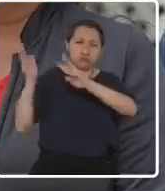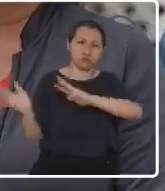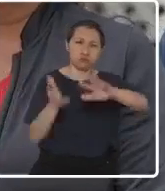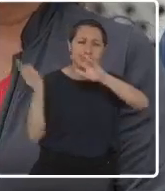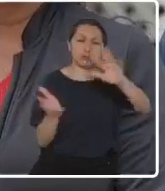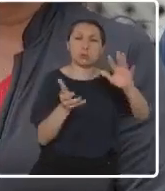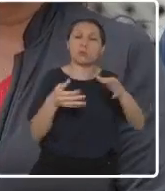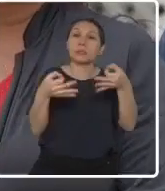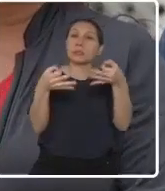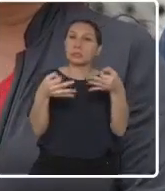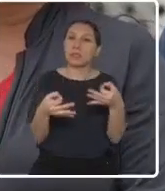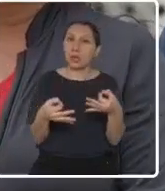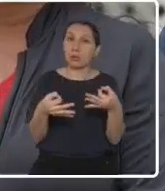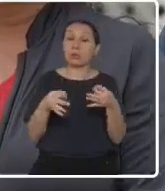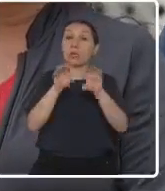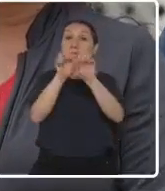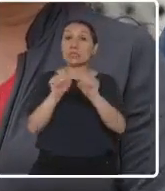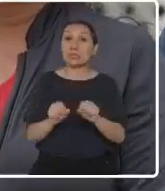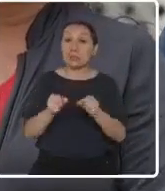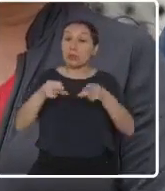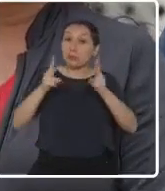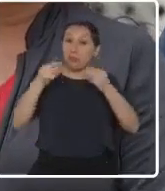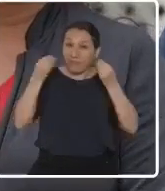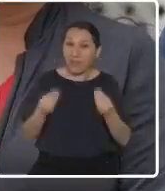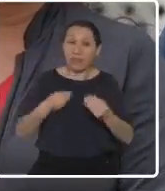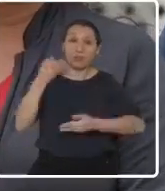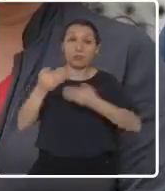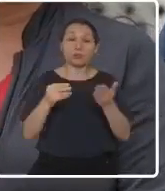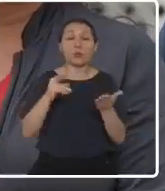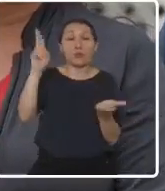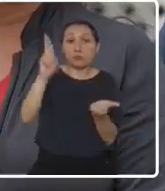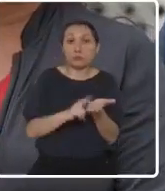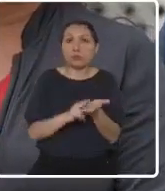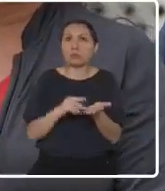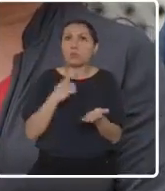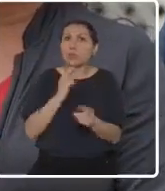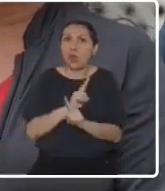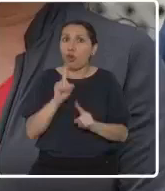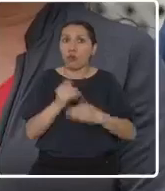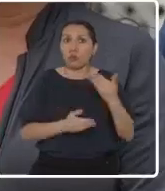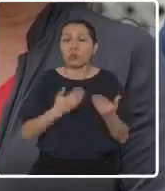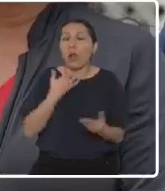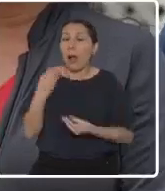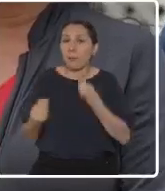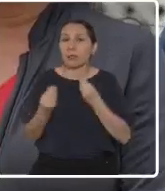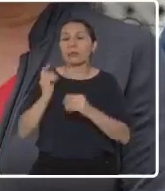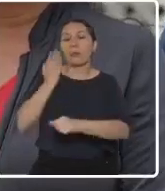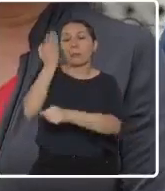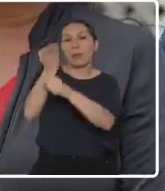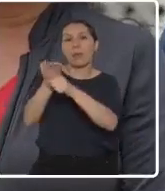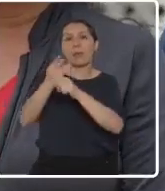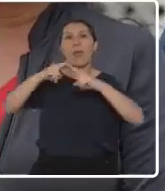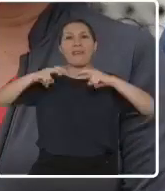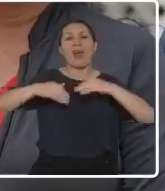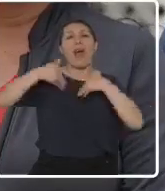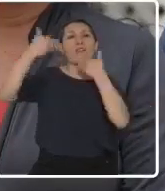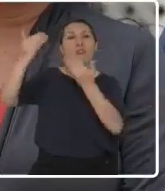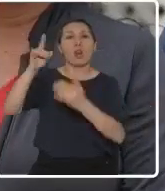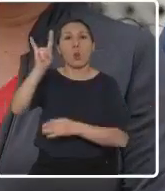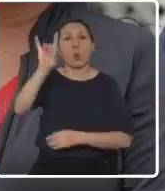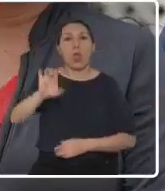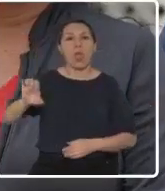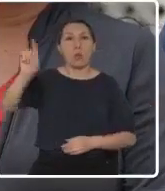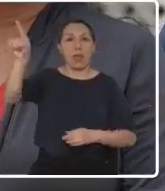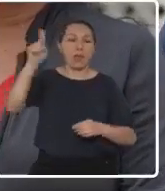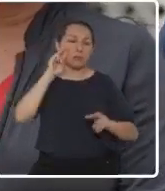Pero queremos asegurarnos de que los sistemas SAE funcionaron y si no, saber qué pasó. Y para eso hemos encargado una investigación externa a la Unión